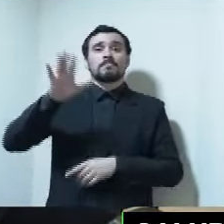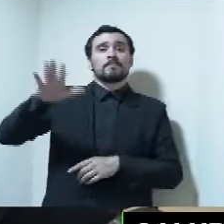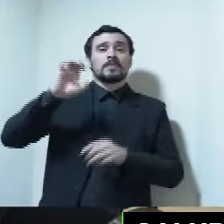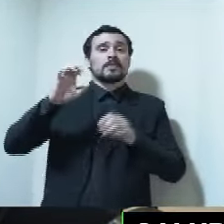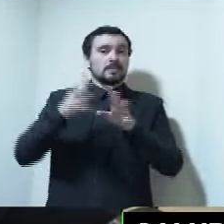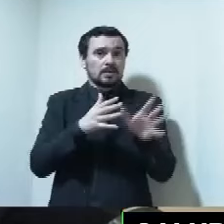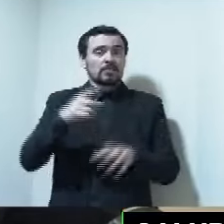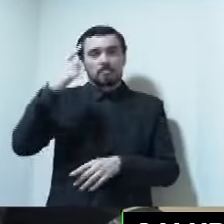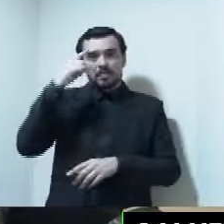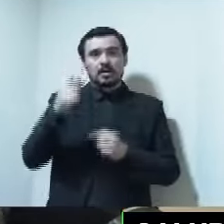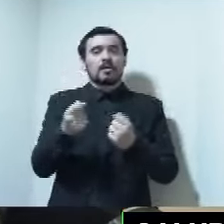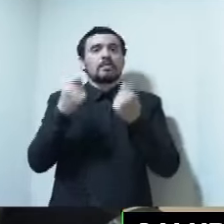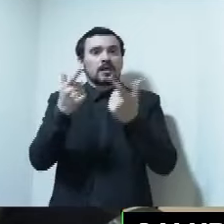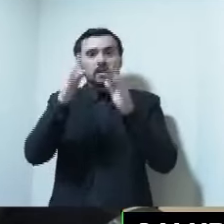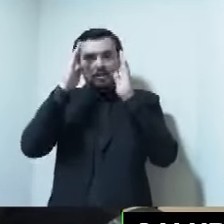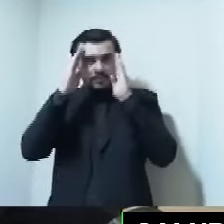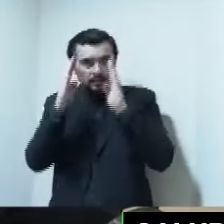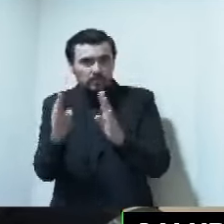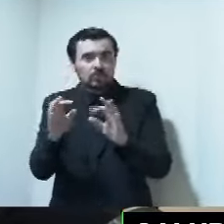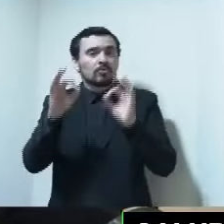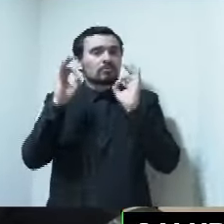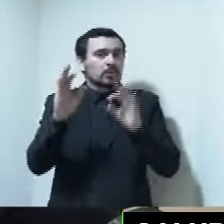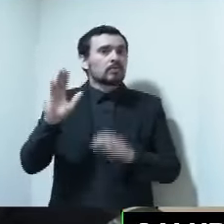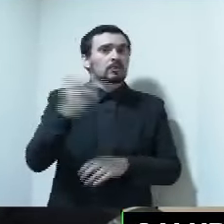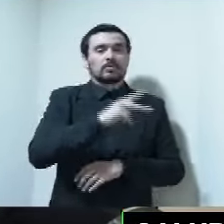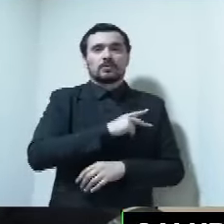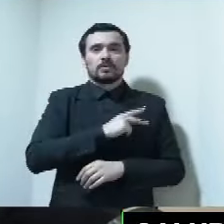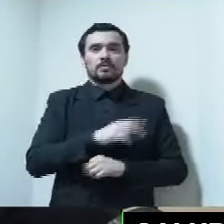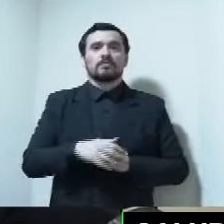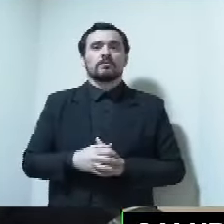para garantizar una atención digna a nuestros compatriotas.